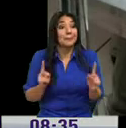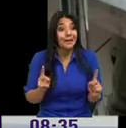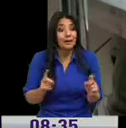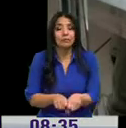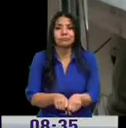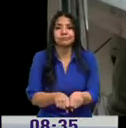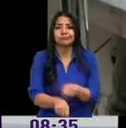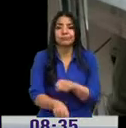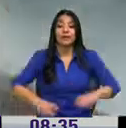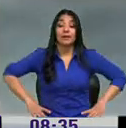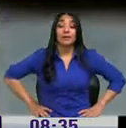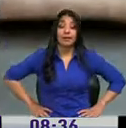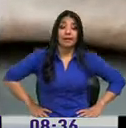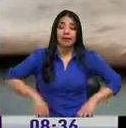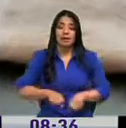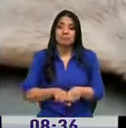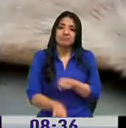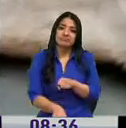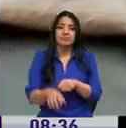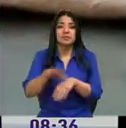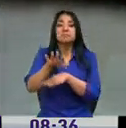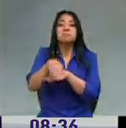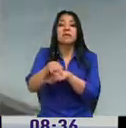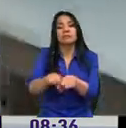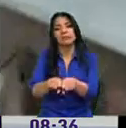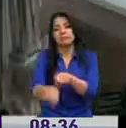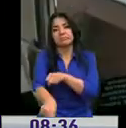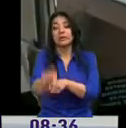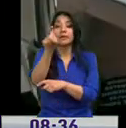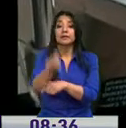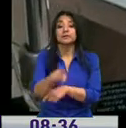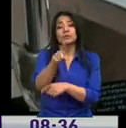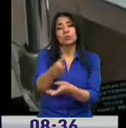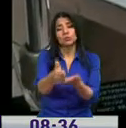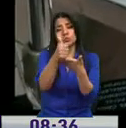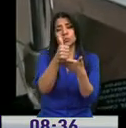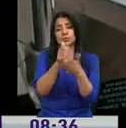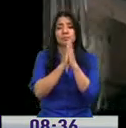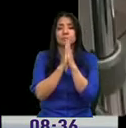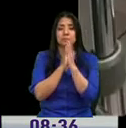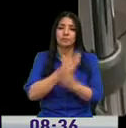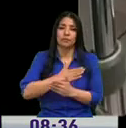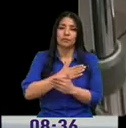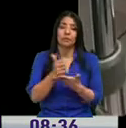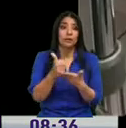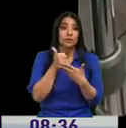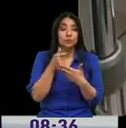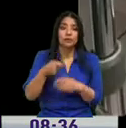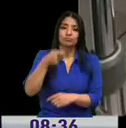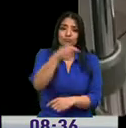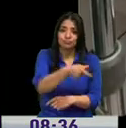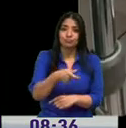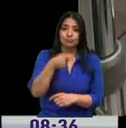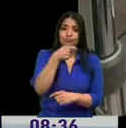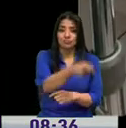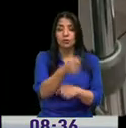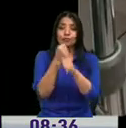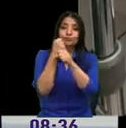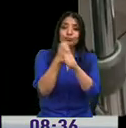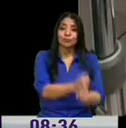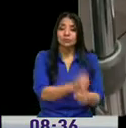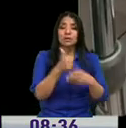fractura de cadera y también una fractura de la patita. Y necesita de su ayuda, amigos televidentes, que nos colaboren, que colaboren a esta fundación que